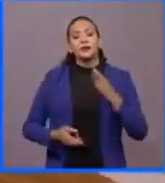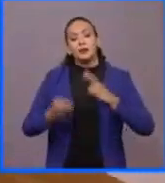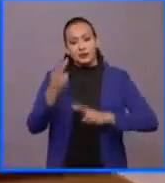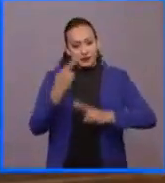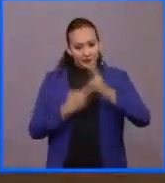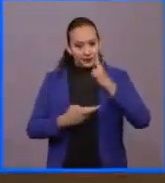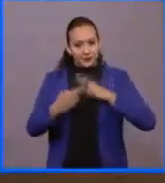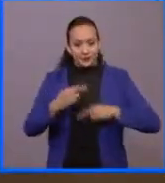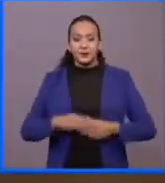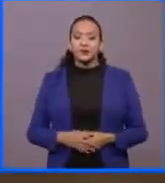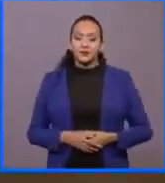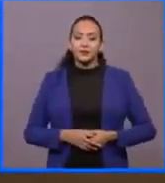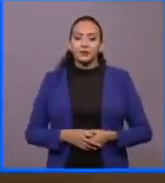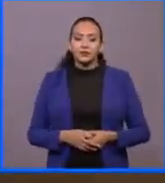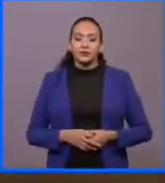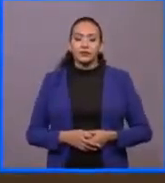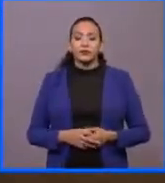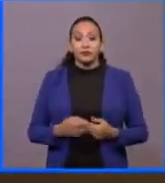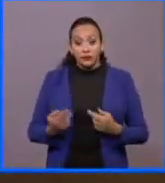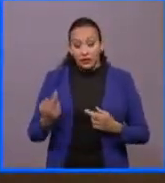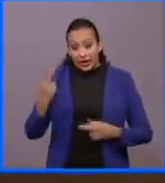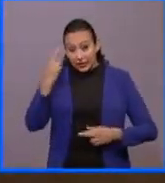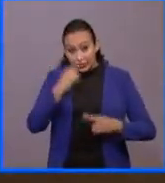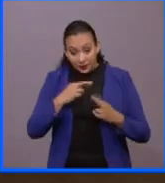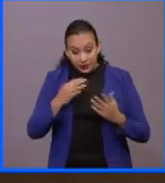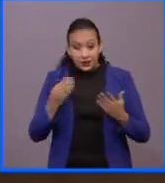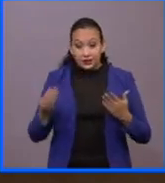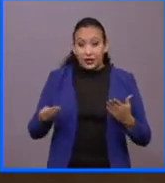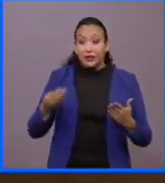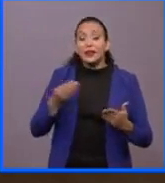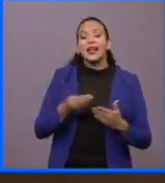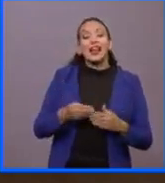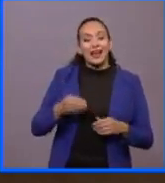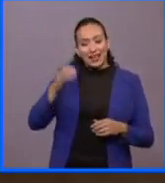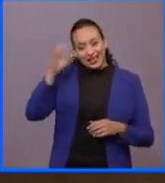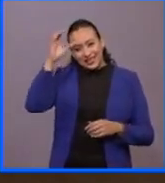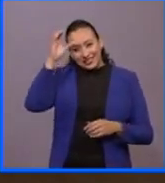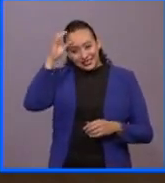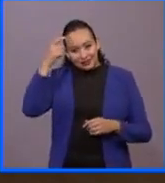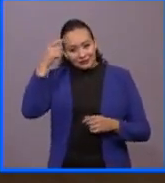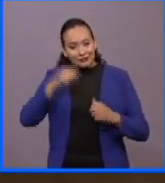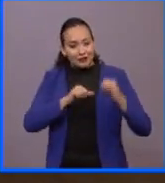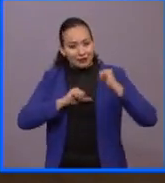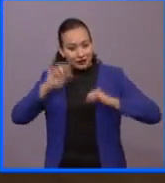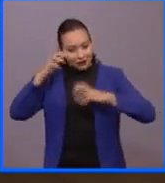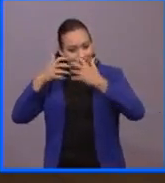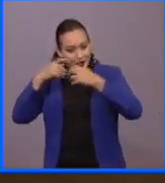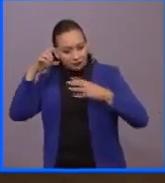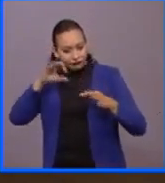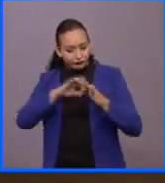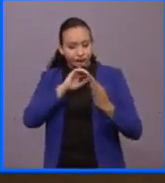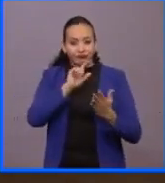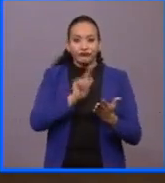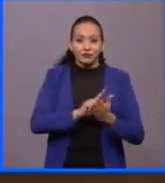Al regresar, analizan aportes de la neurociencia al ámbito legal.